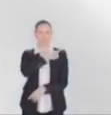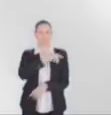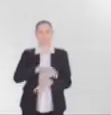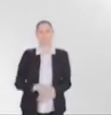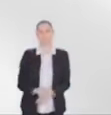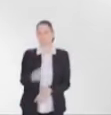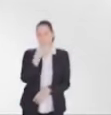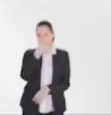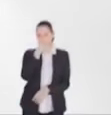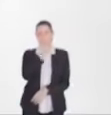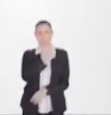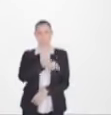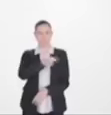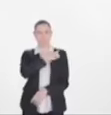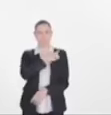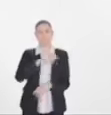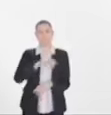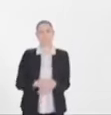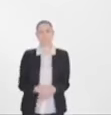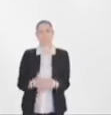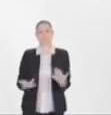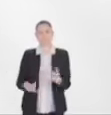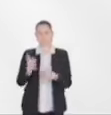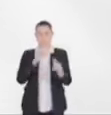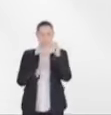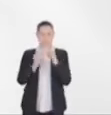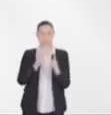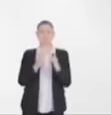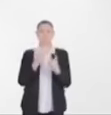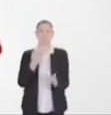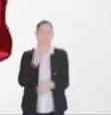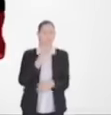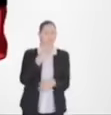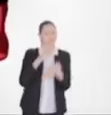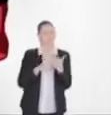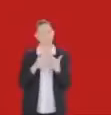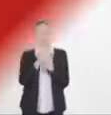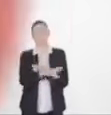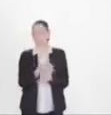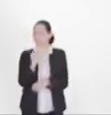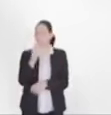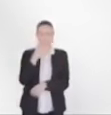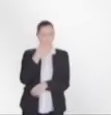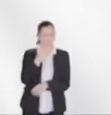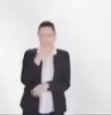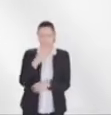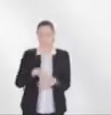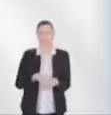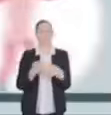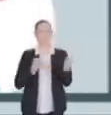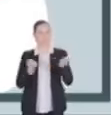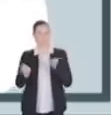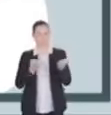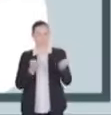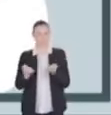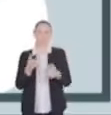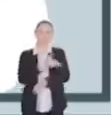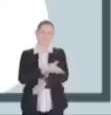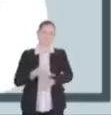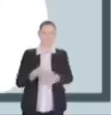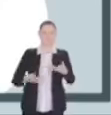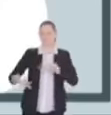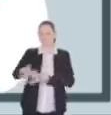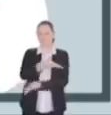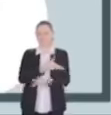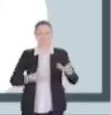sano. Aliméntate de manera saludable. Limita el consumo de alcohol y de bebidas azucaradas. No fumes. Haz ejercicio.